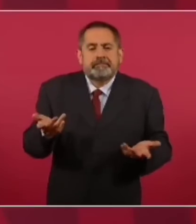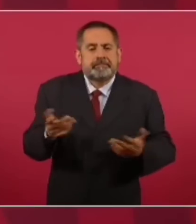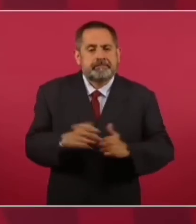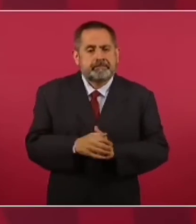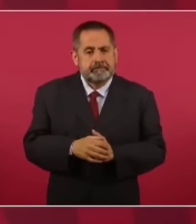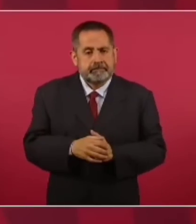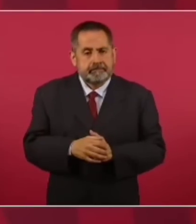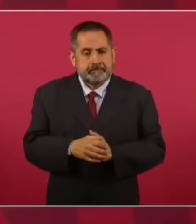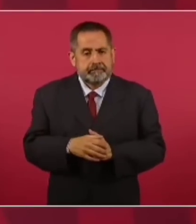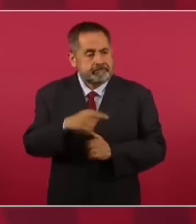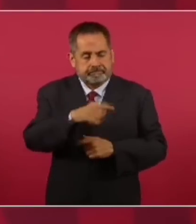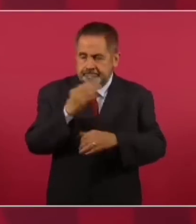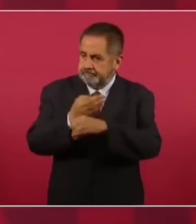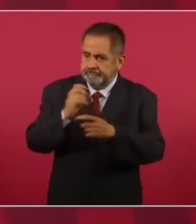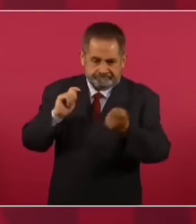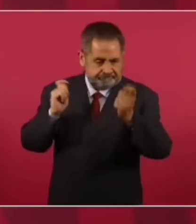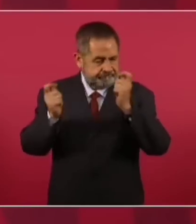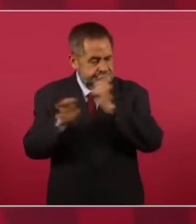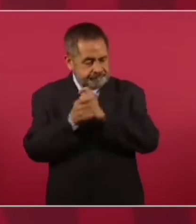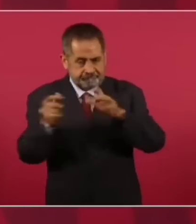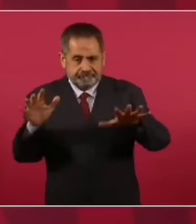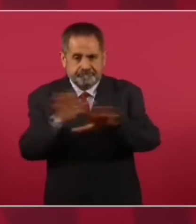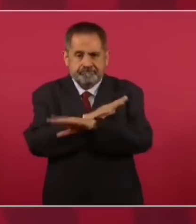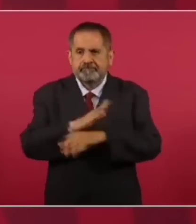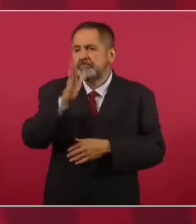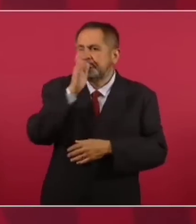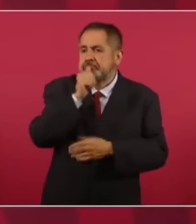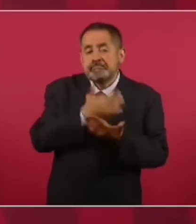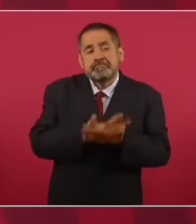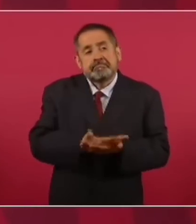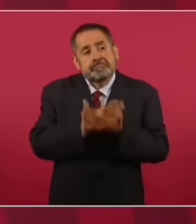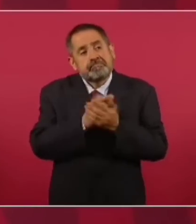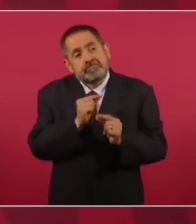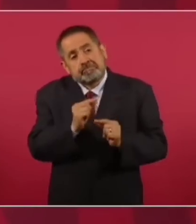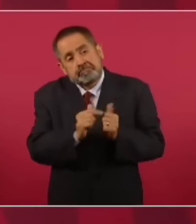en una época de transformación no se puede